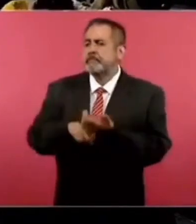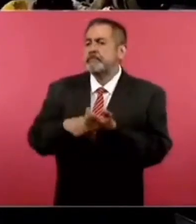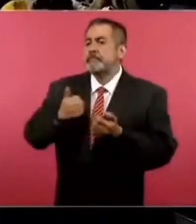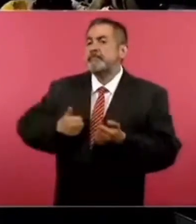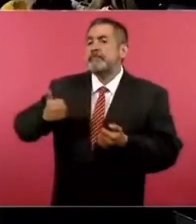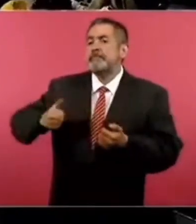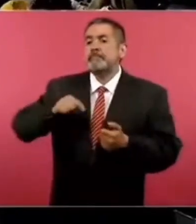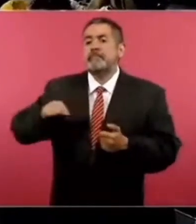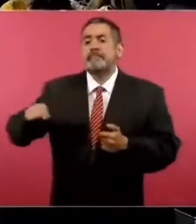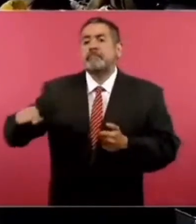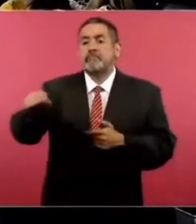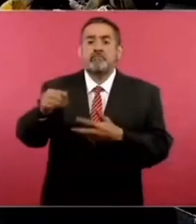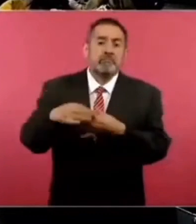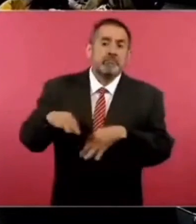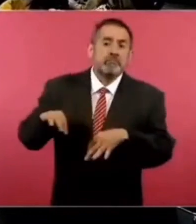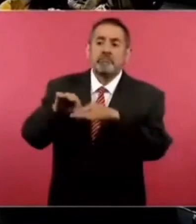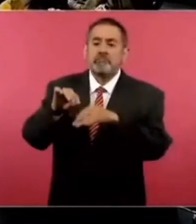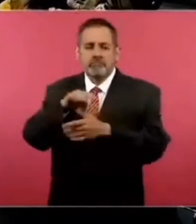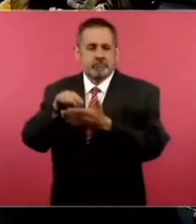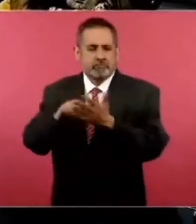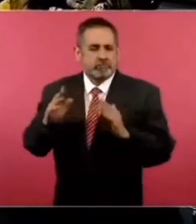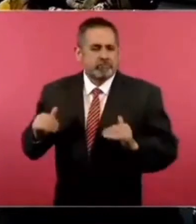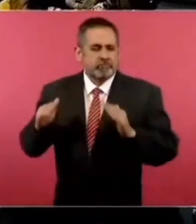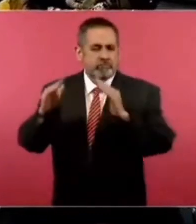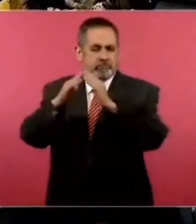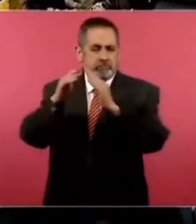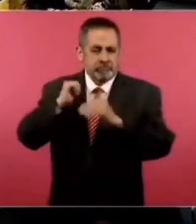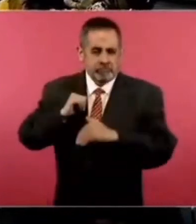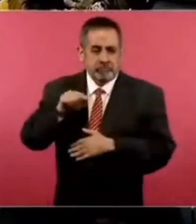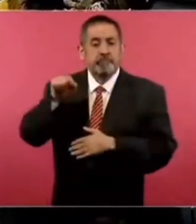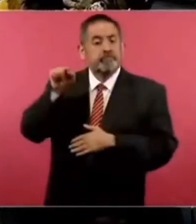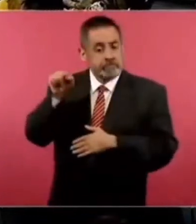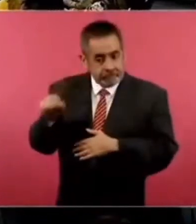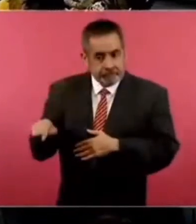zona arqueológica importante. Va a